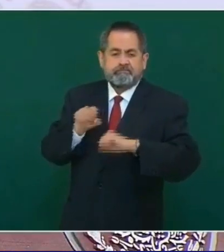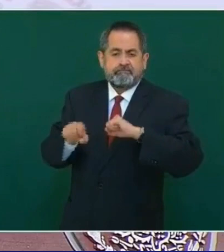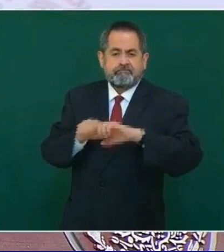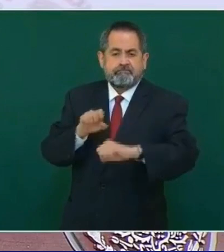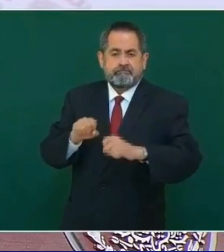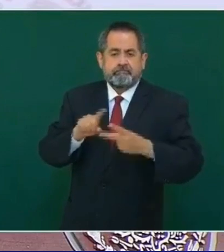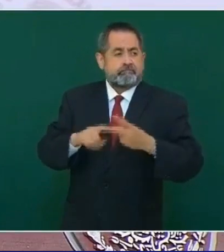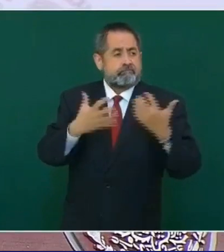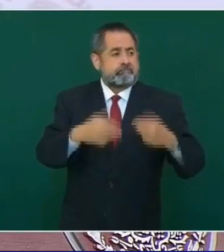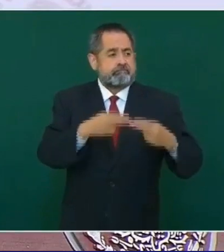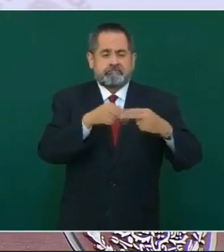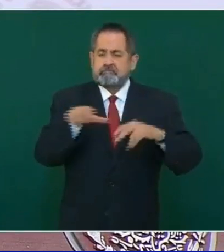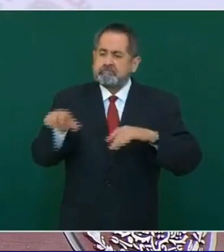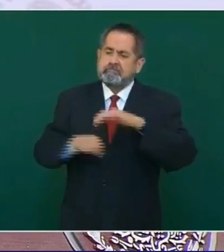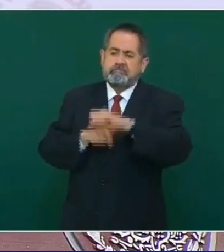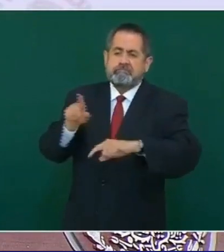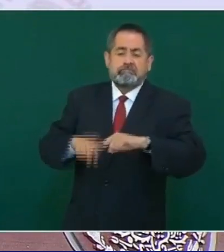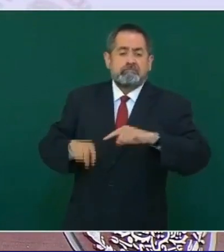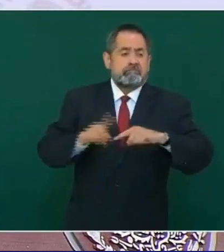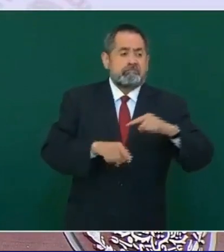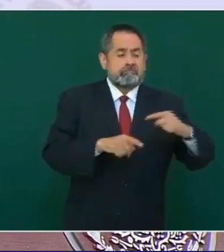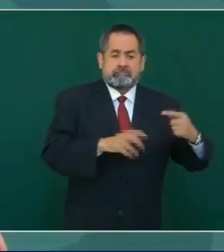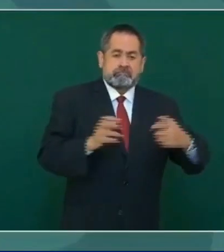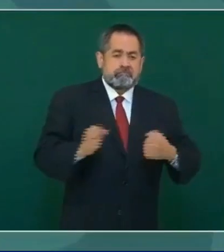las empresas